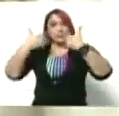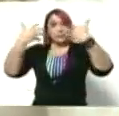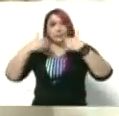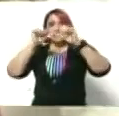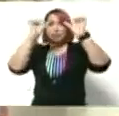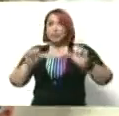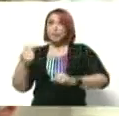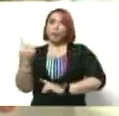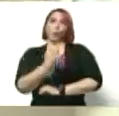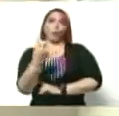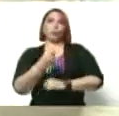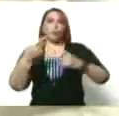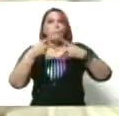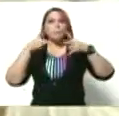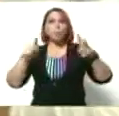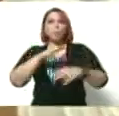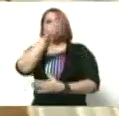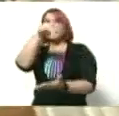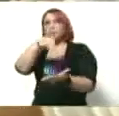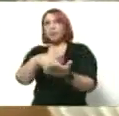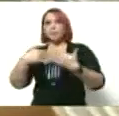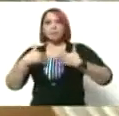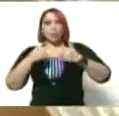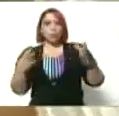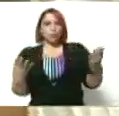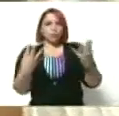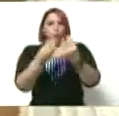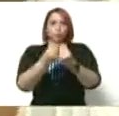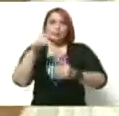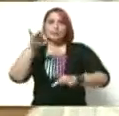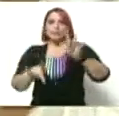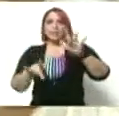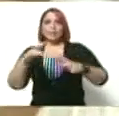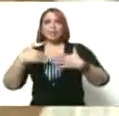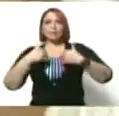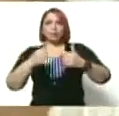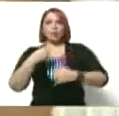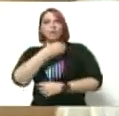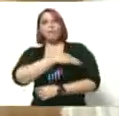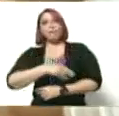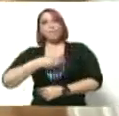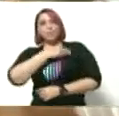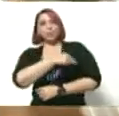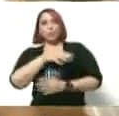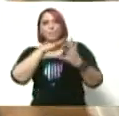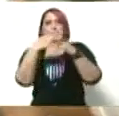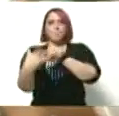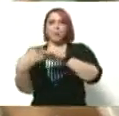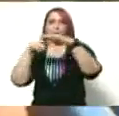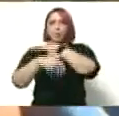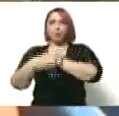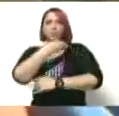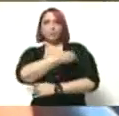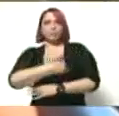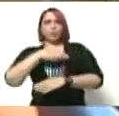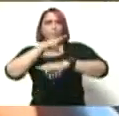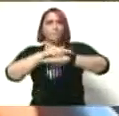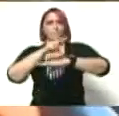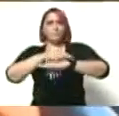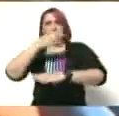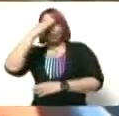único público nacional de salud en conjunto con la secretaría de salud fundación misión más adentro misión médica cubana y seguro